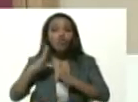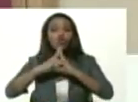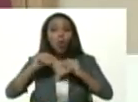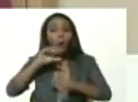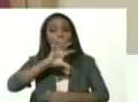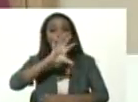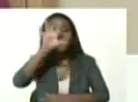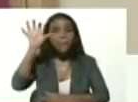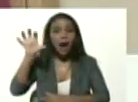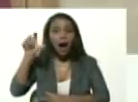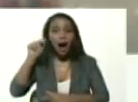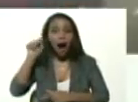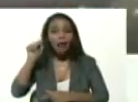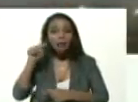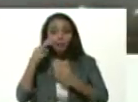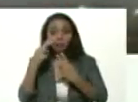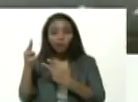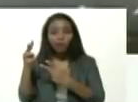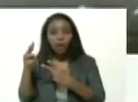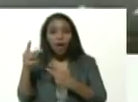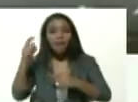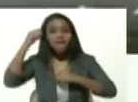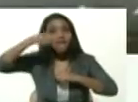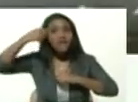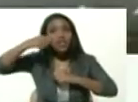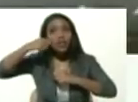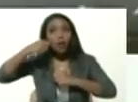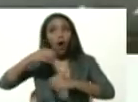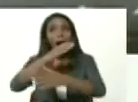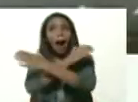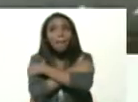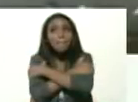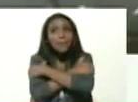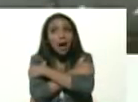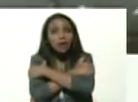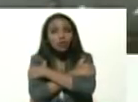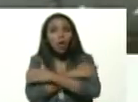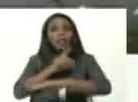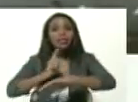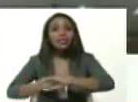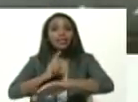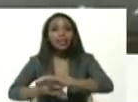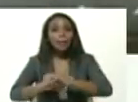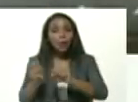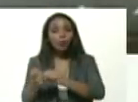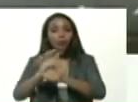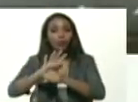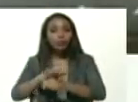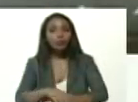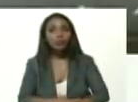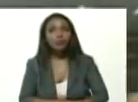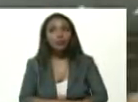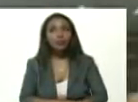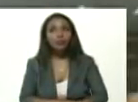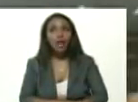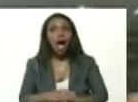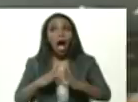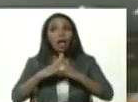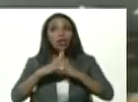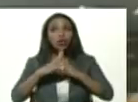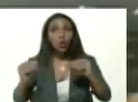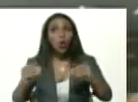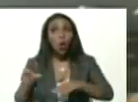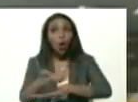país, ahí están, en videoconferencia, un abrazo en tiempos de coronavirus, a todos los gobernadores